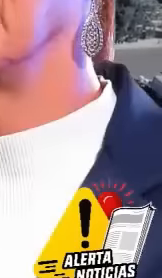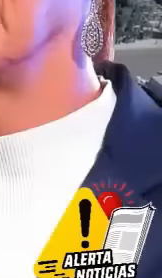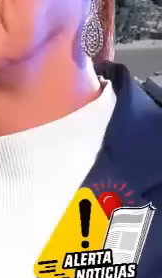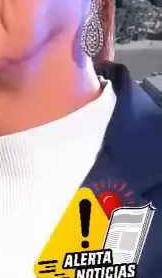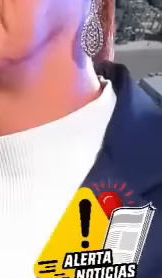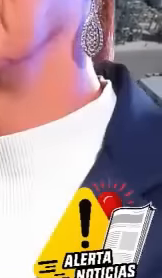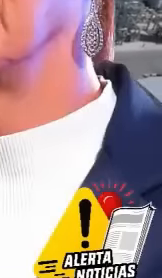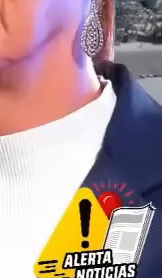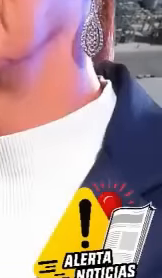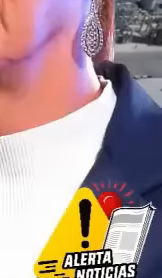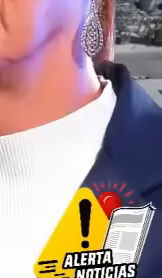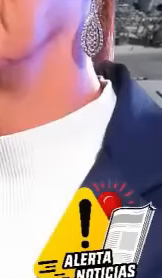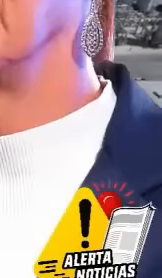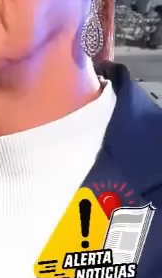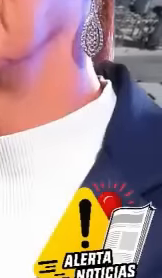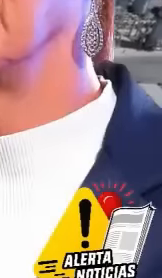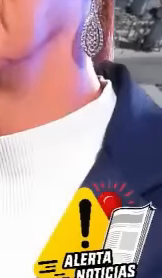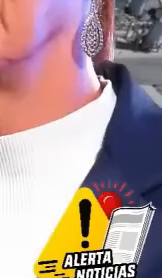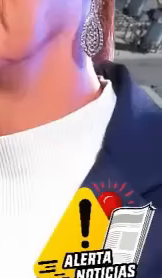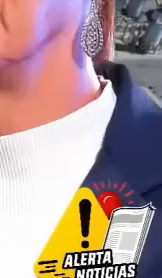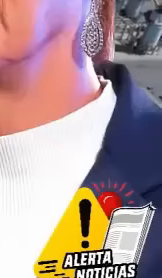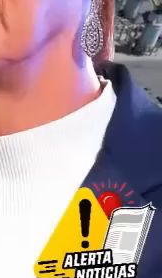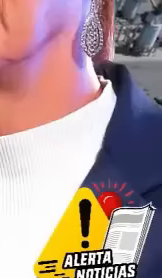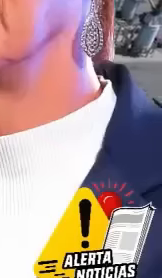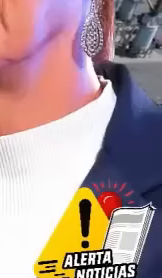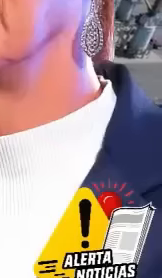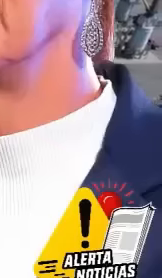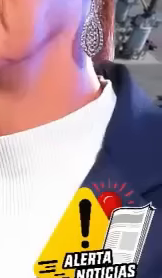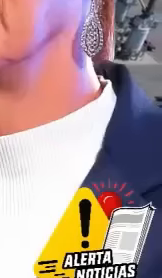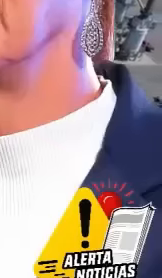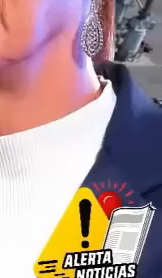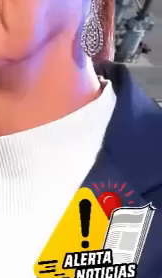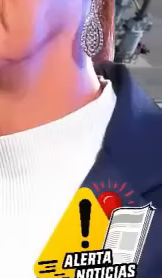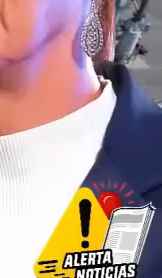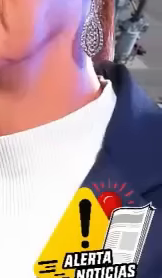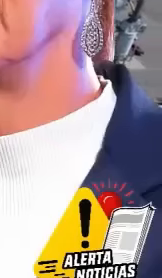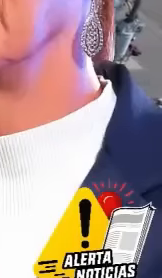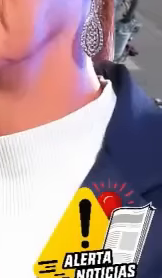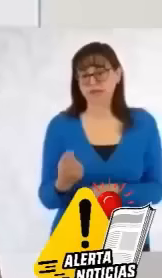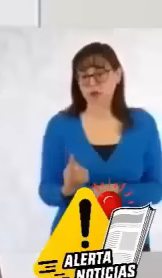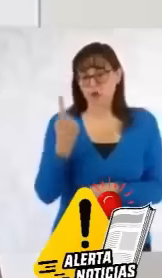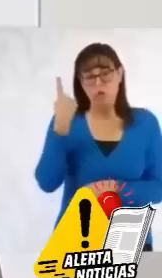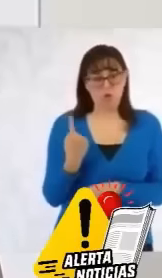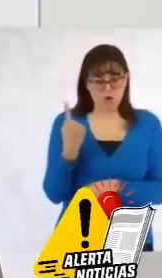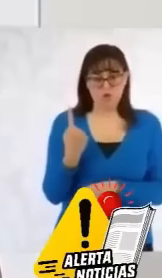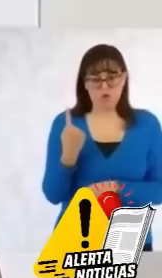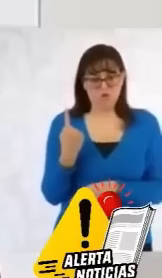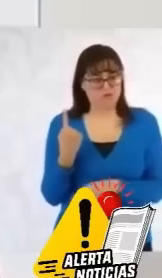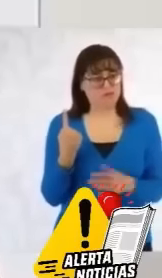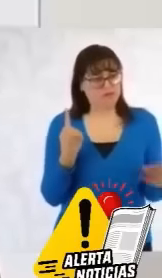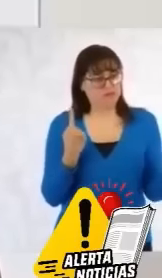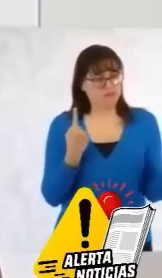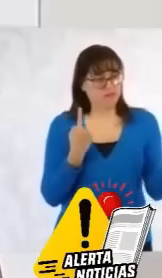desde el gobierno pasado se intenta recuperar. Asimismo, la mandataria junto con el director de Petróleos de México